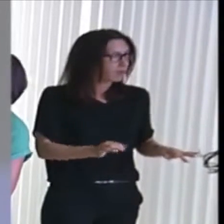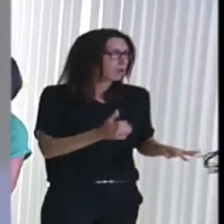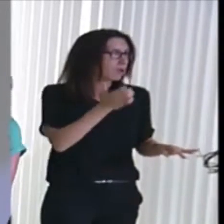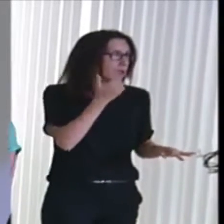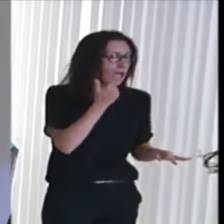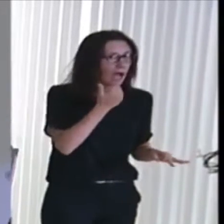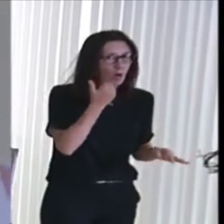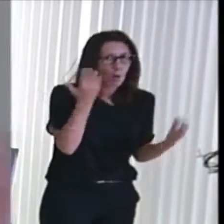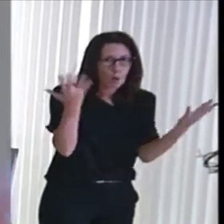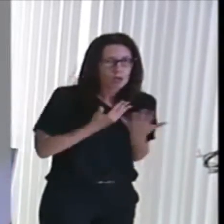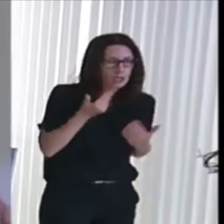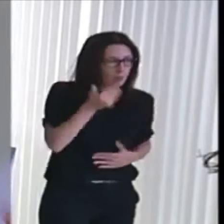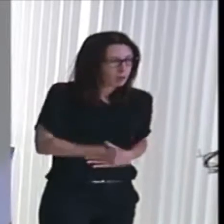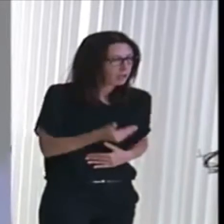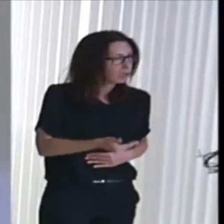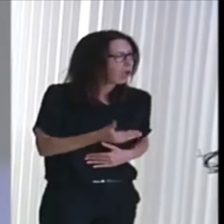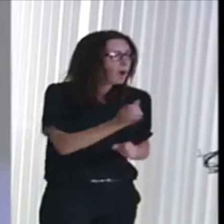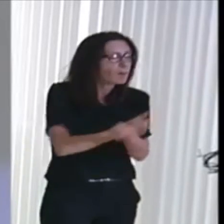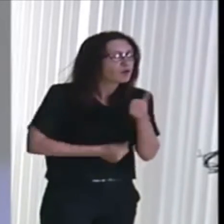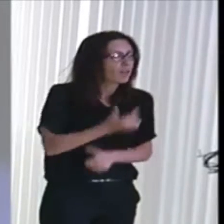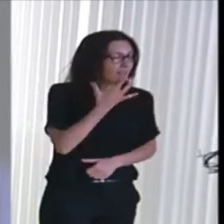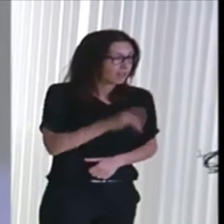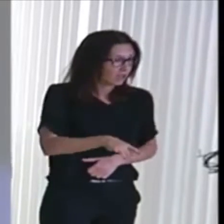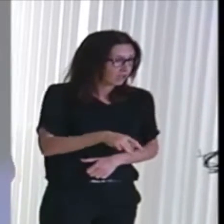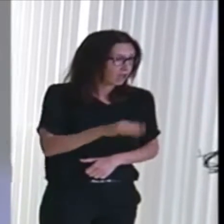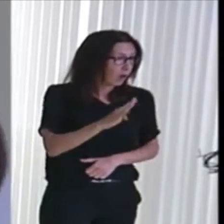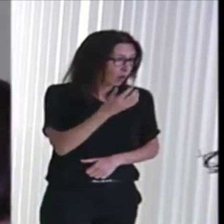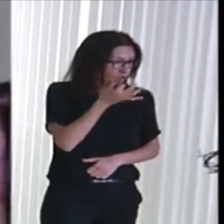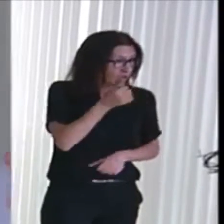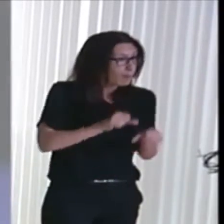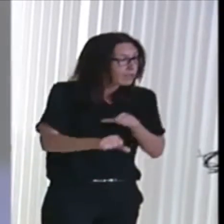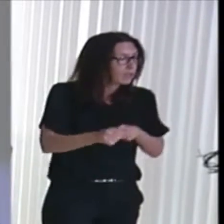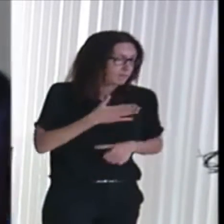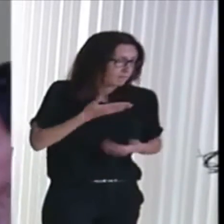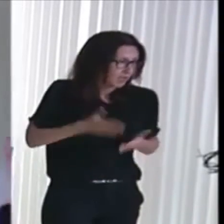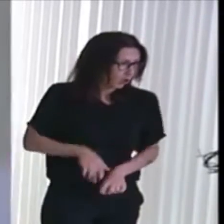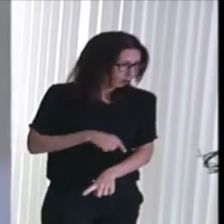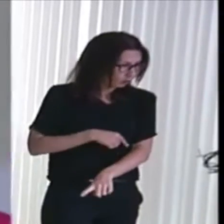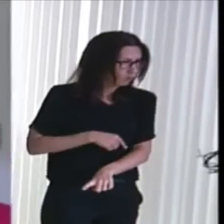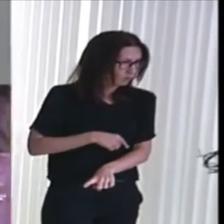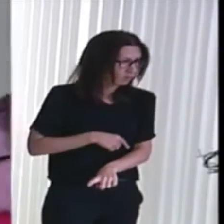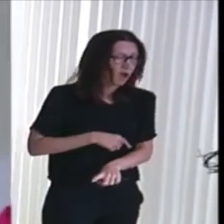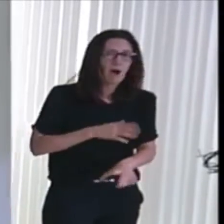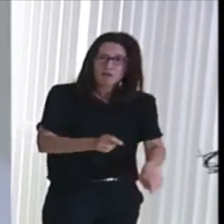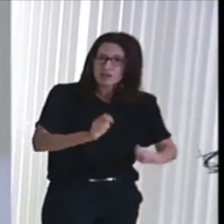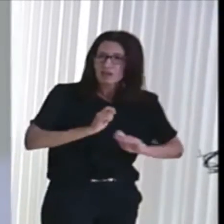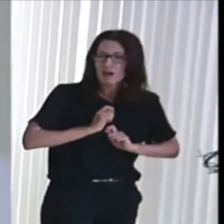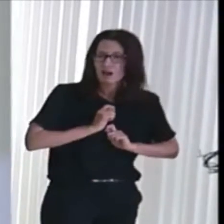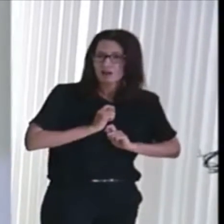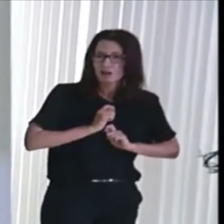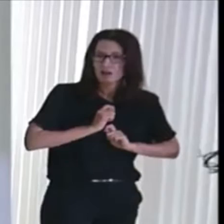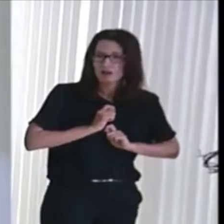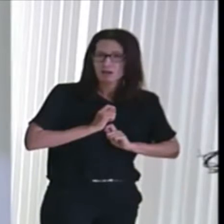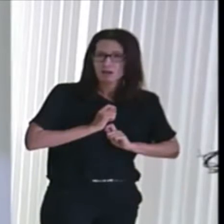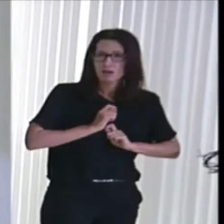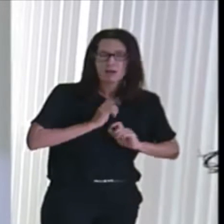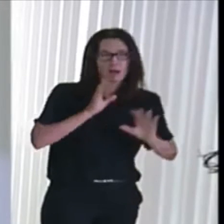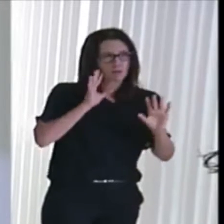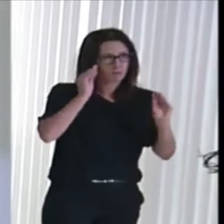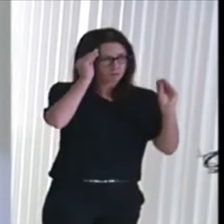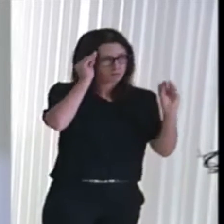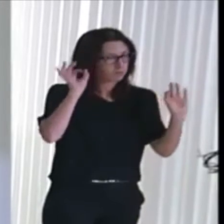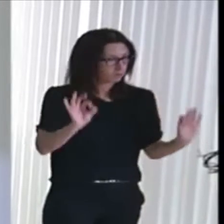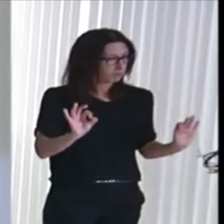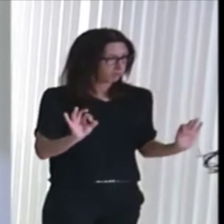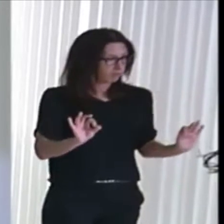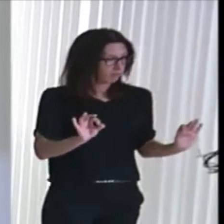muy importante, mis hijos son prioridad. Uh-huh. Y eso me vuelve al norte y ahí es donde yo